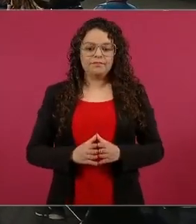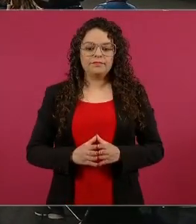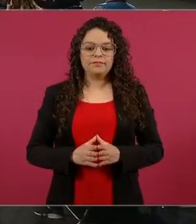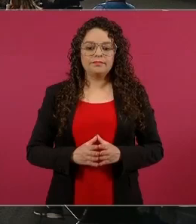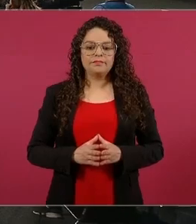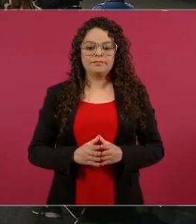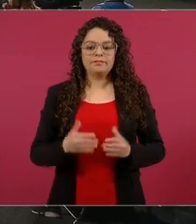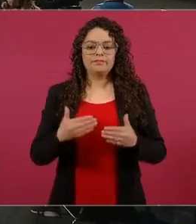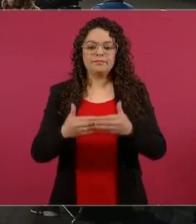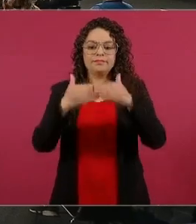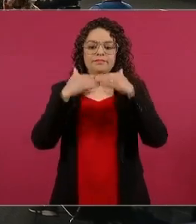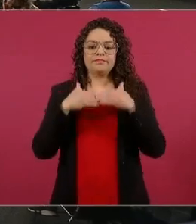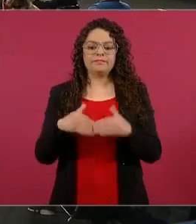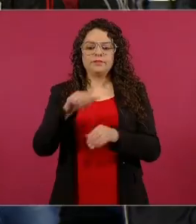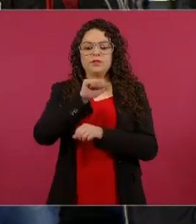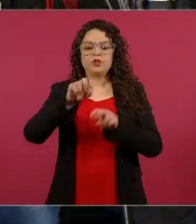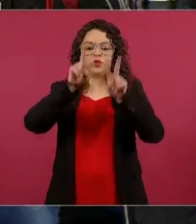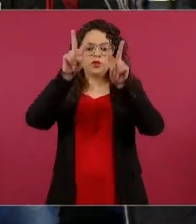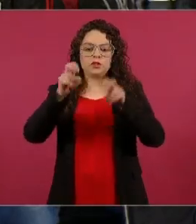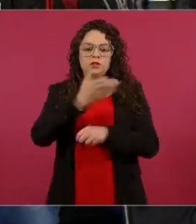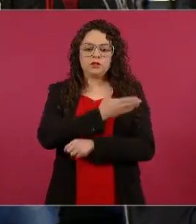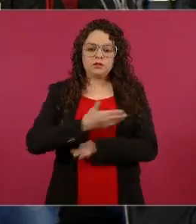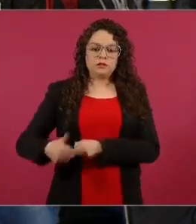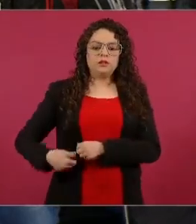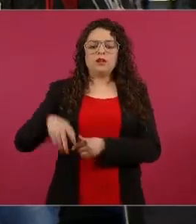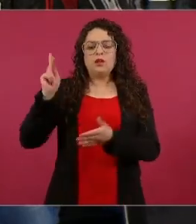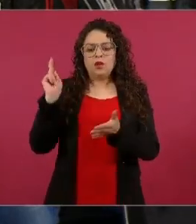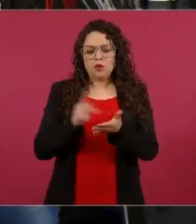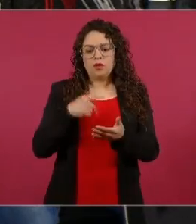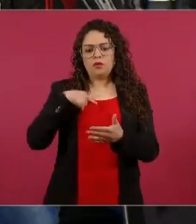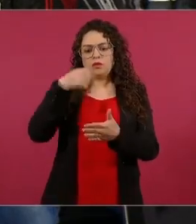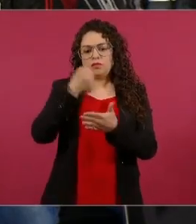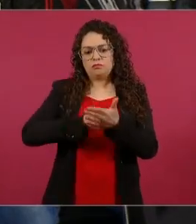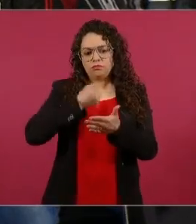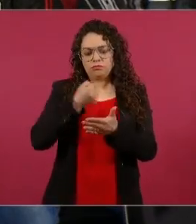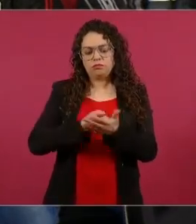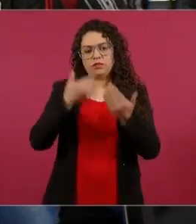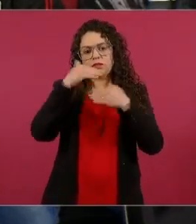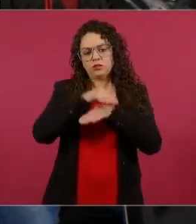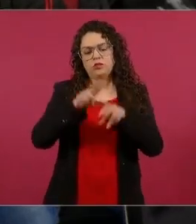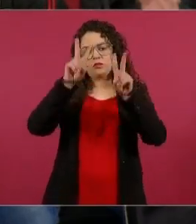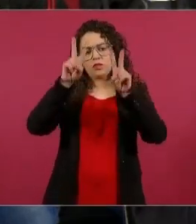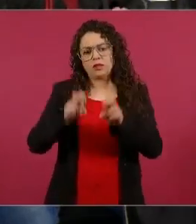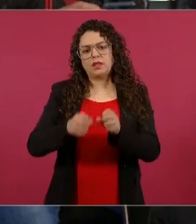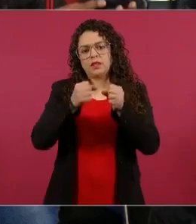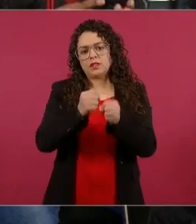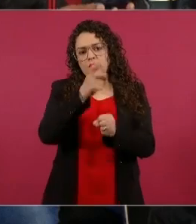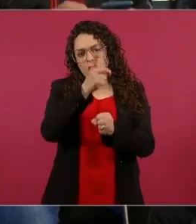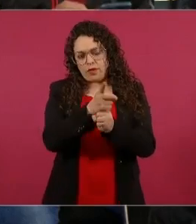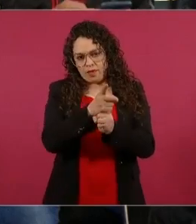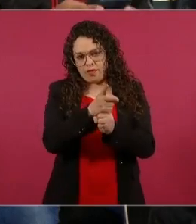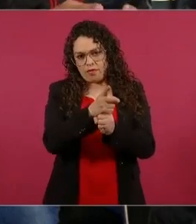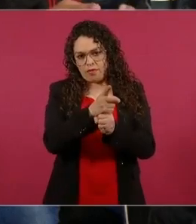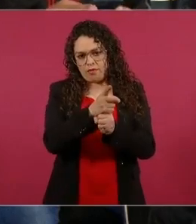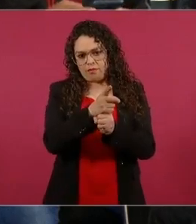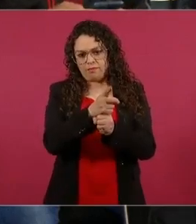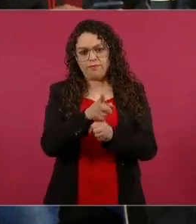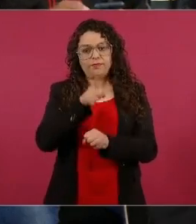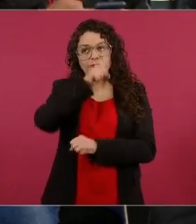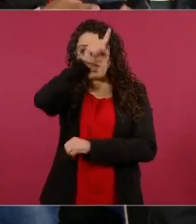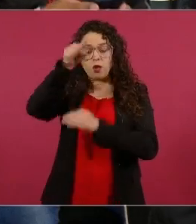otro tema presidente voy a volver a insistir con la seguridad pública En el caso de